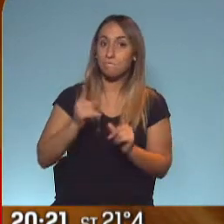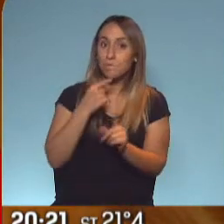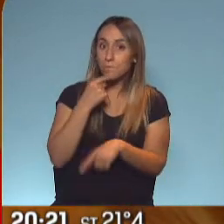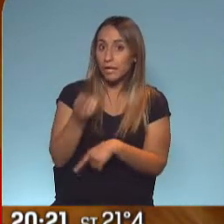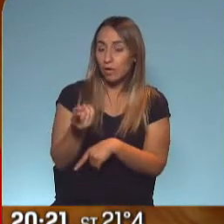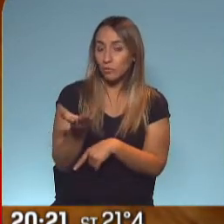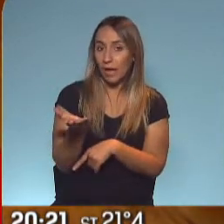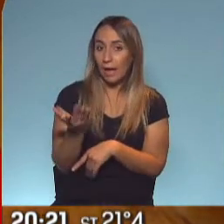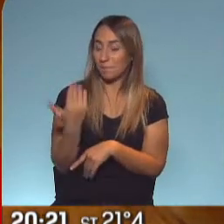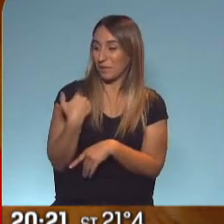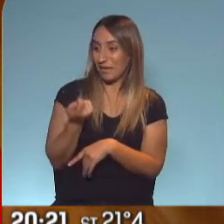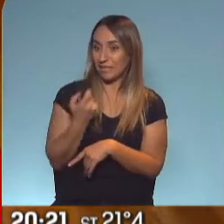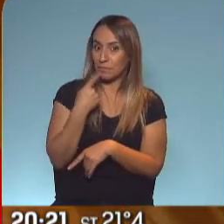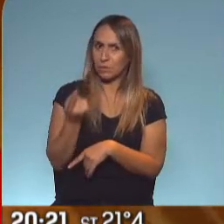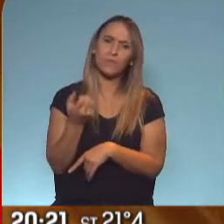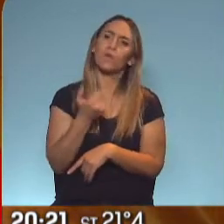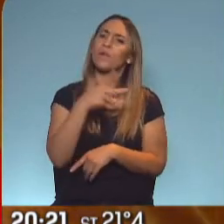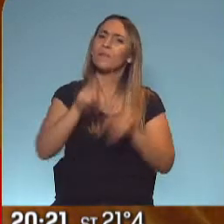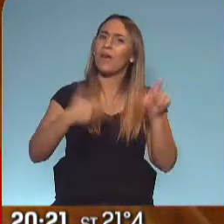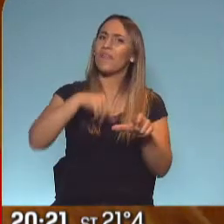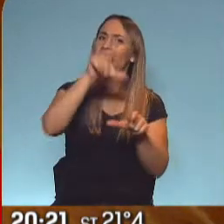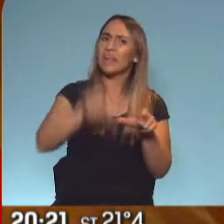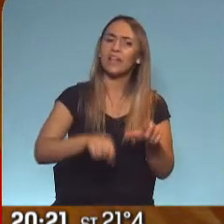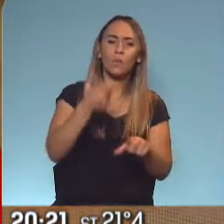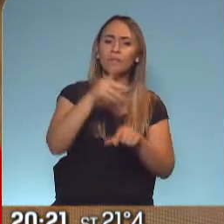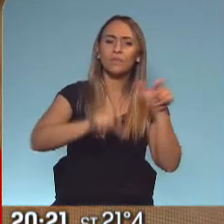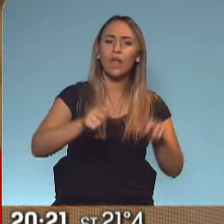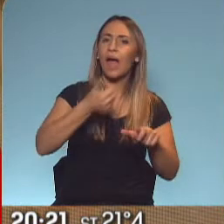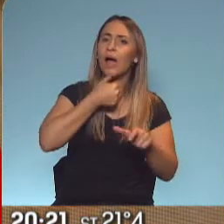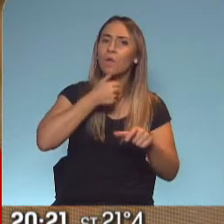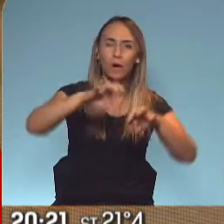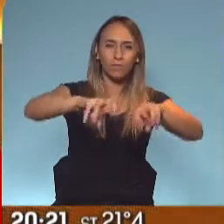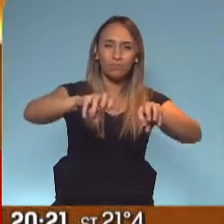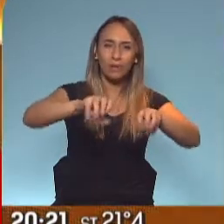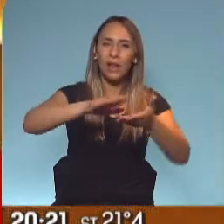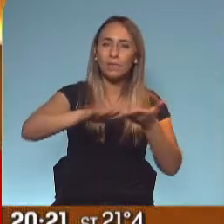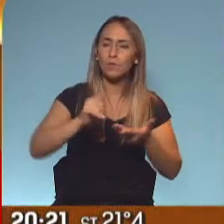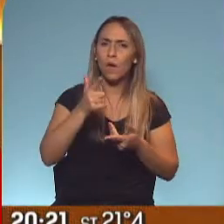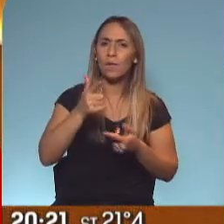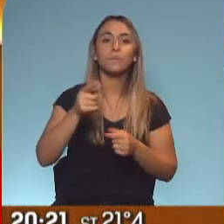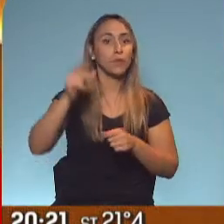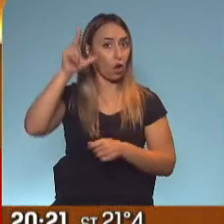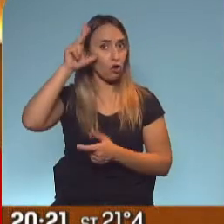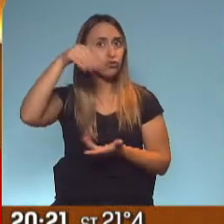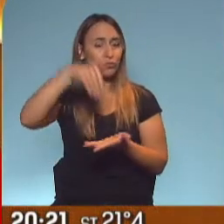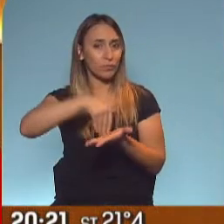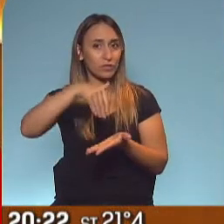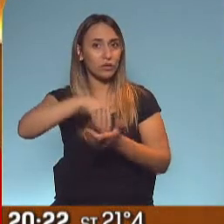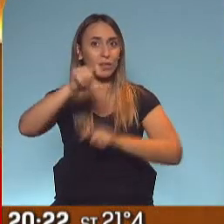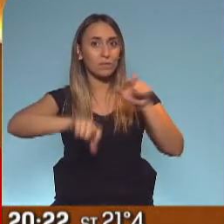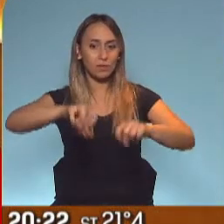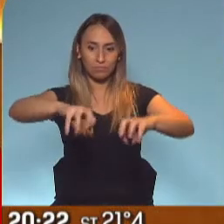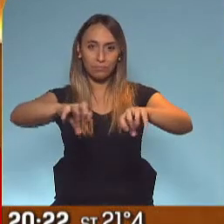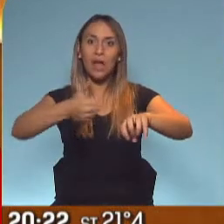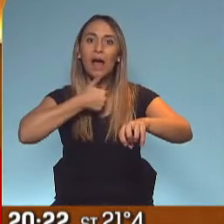recién. ¿Cuántos argentinos no tienen acceso a agua potable? Hoy 8 millones de argentinos no tienen acceso a agua